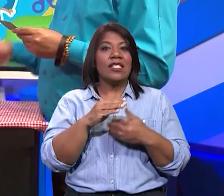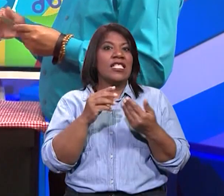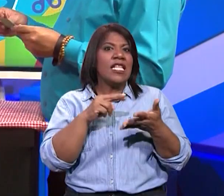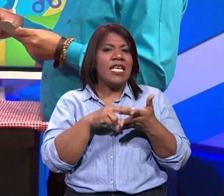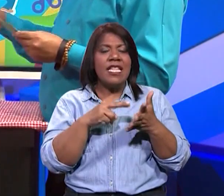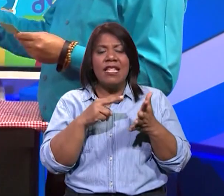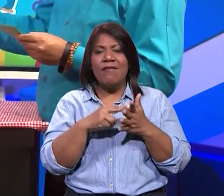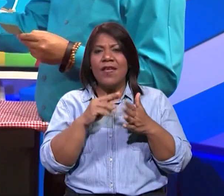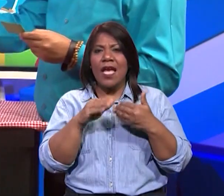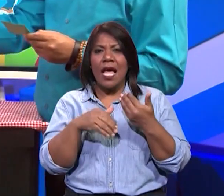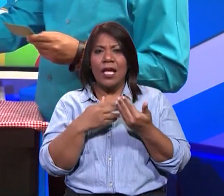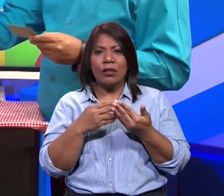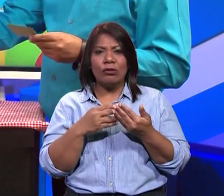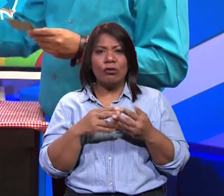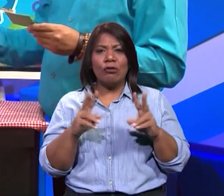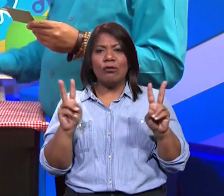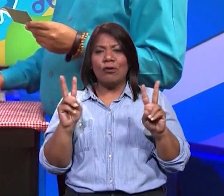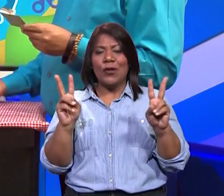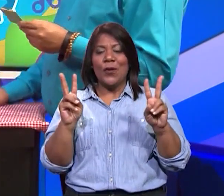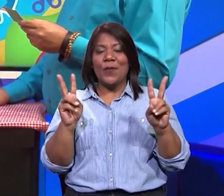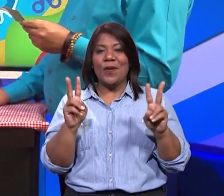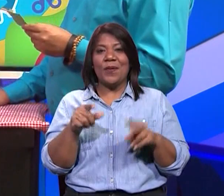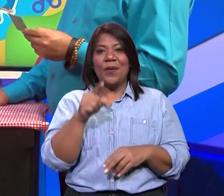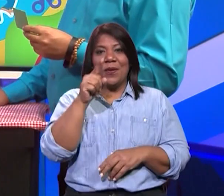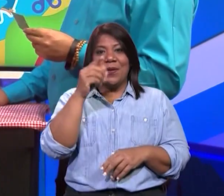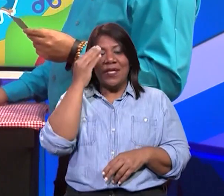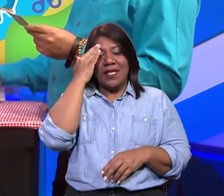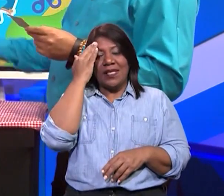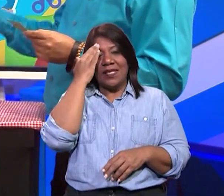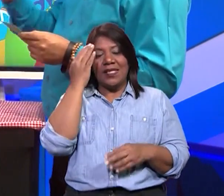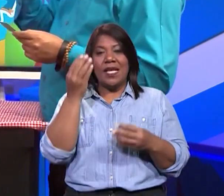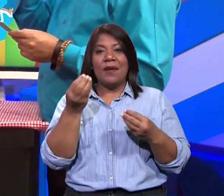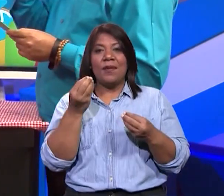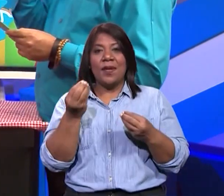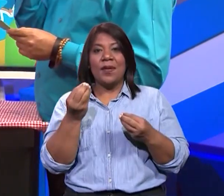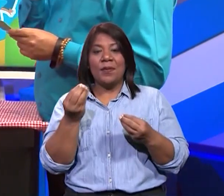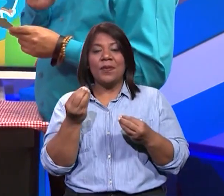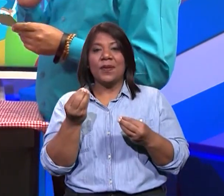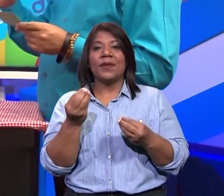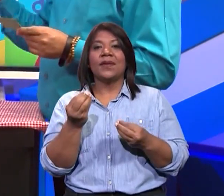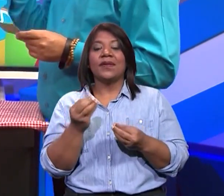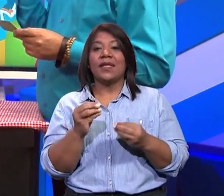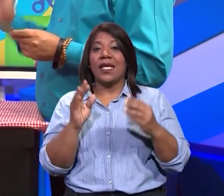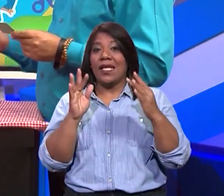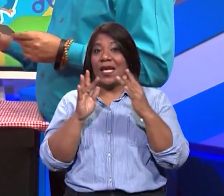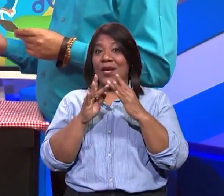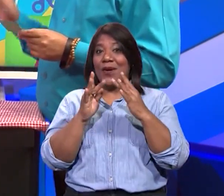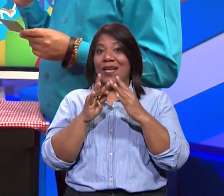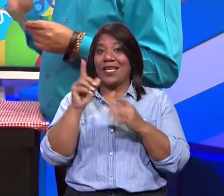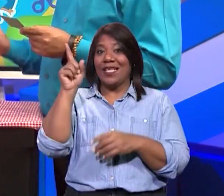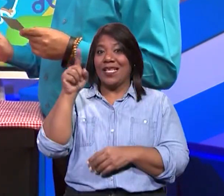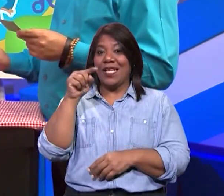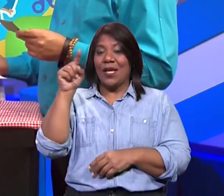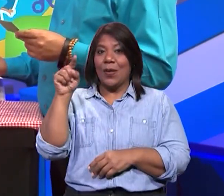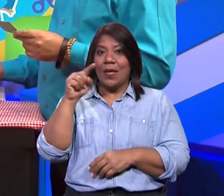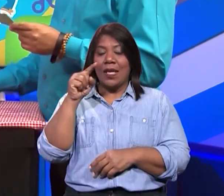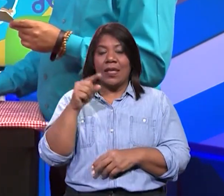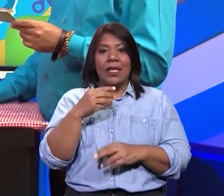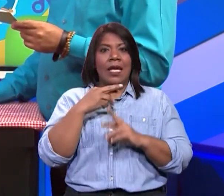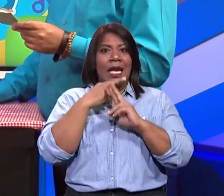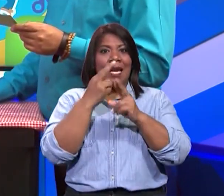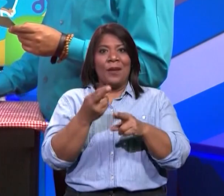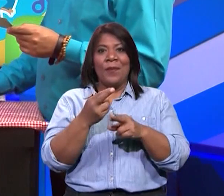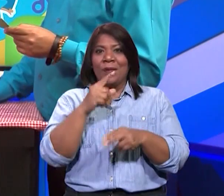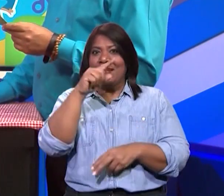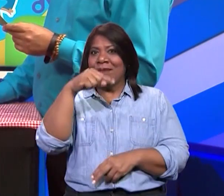especies. Muy bien, excelente. Los chicos siempre prestan atención a las clases. Ellos de Conéctate con la Estrella. Son buenísimos para responder, maestra